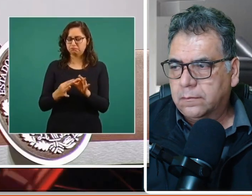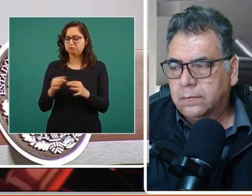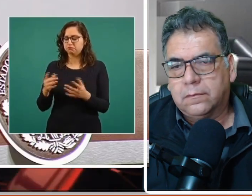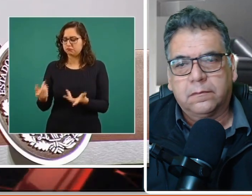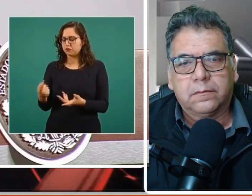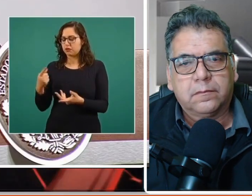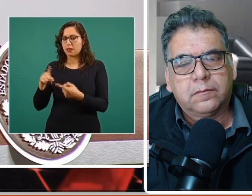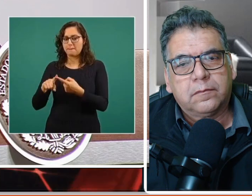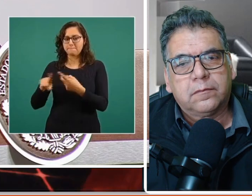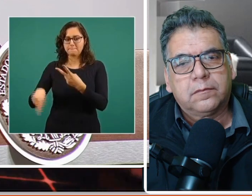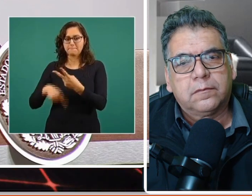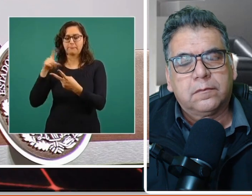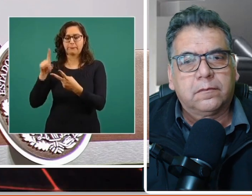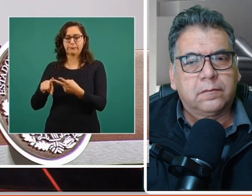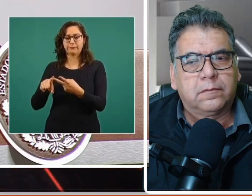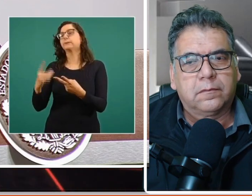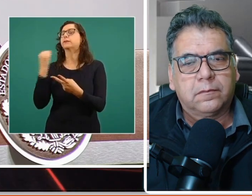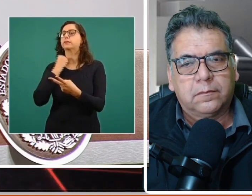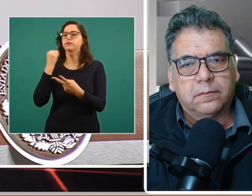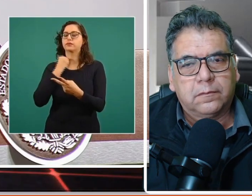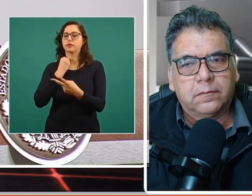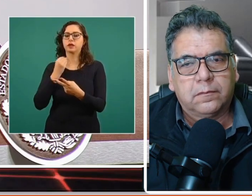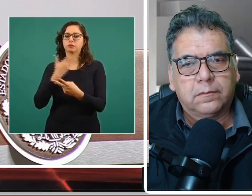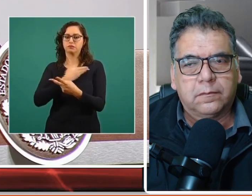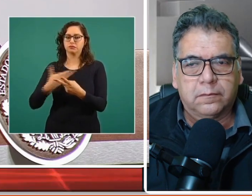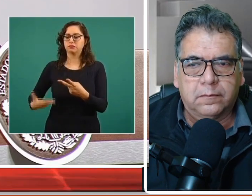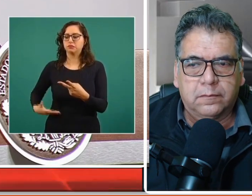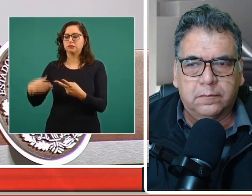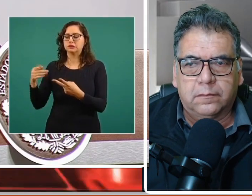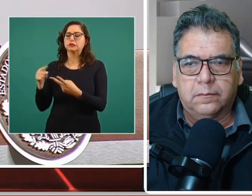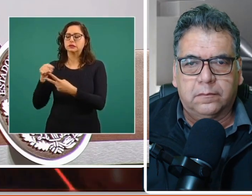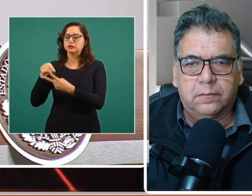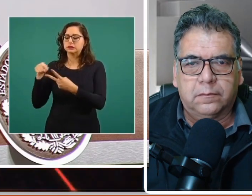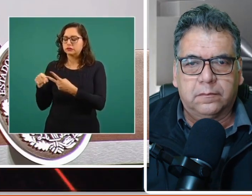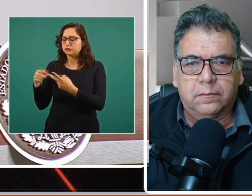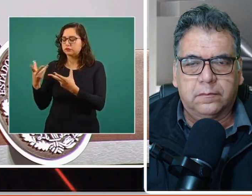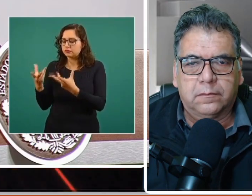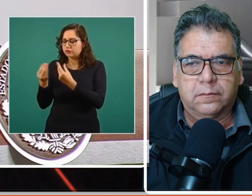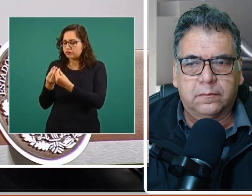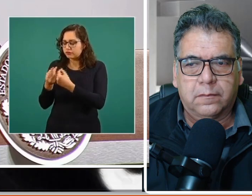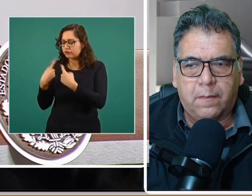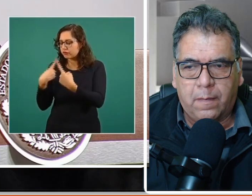consejero jurídico de la presidencia. Decir, en primer lugar,